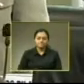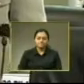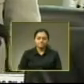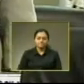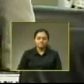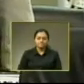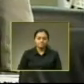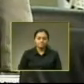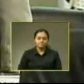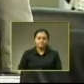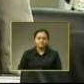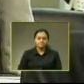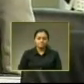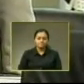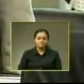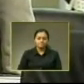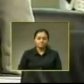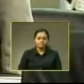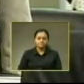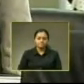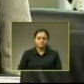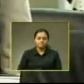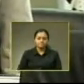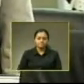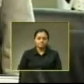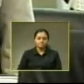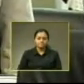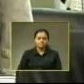Yactapi, Rikuko kuna, Uyaku kuna.